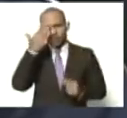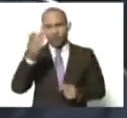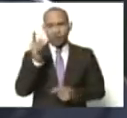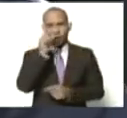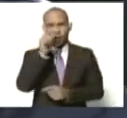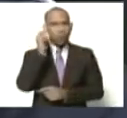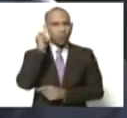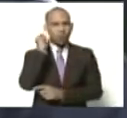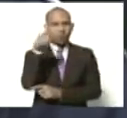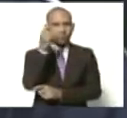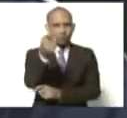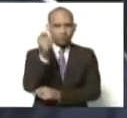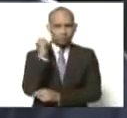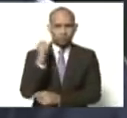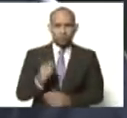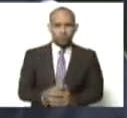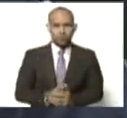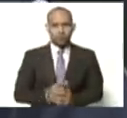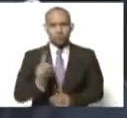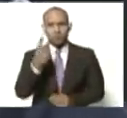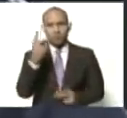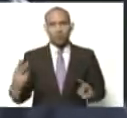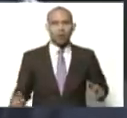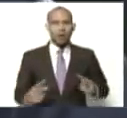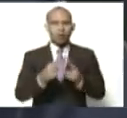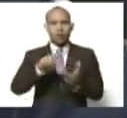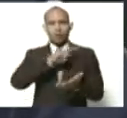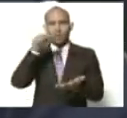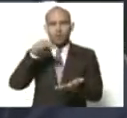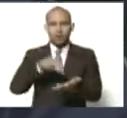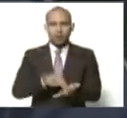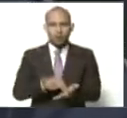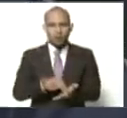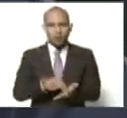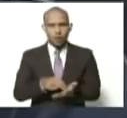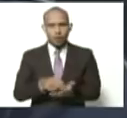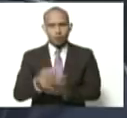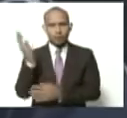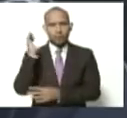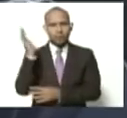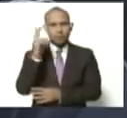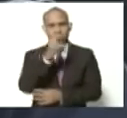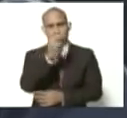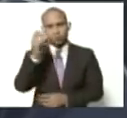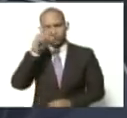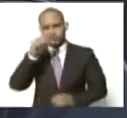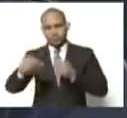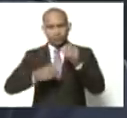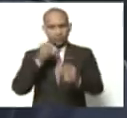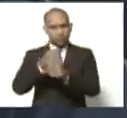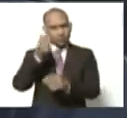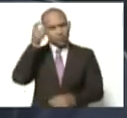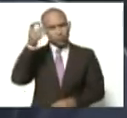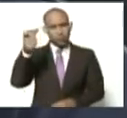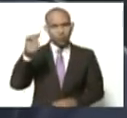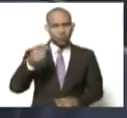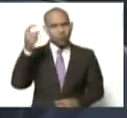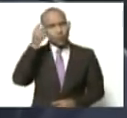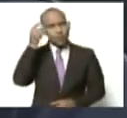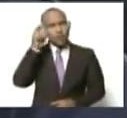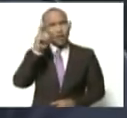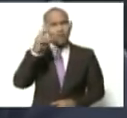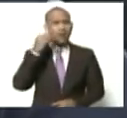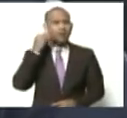las pescadoras. Va a ser el primer encuentro nacional del Congreso Bicentenario de los Pueblos. El día viernes es el día